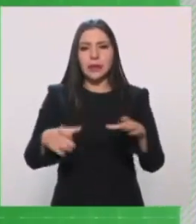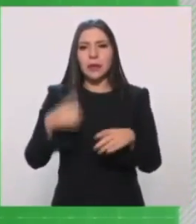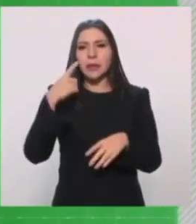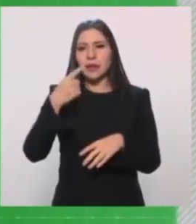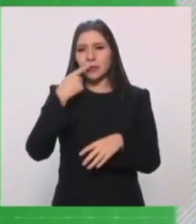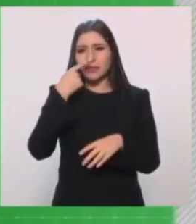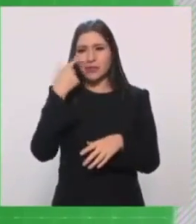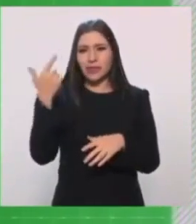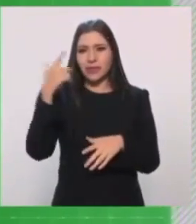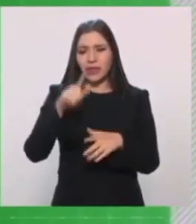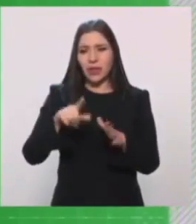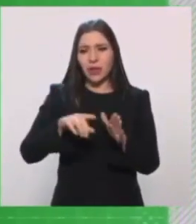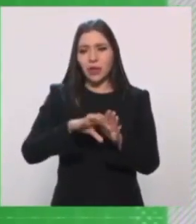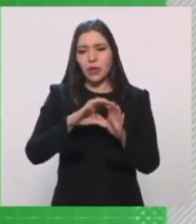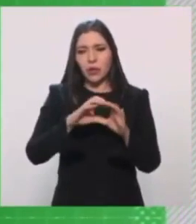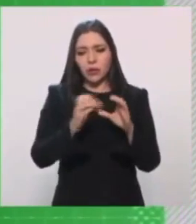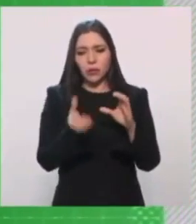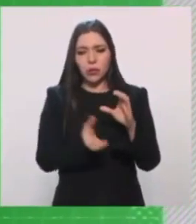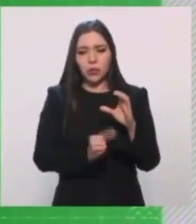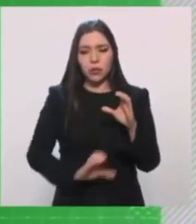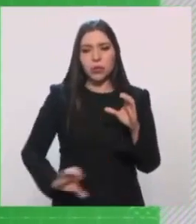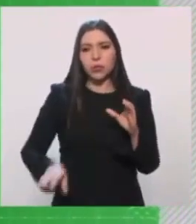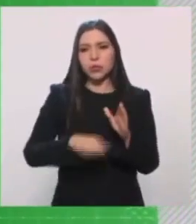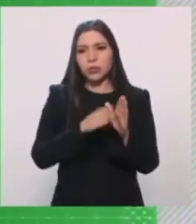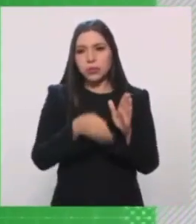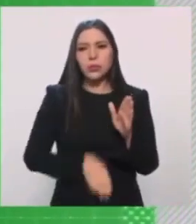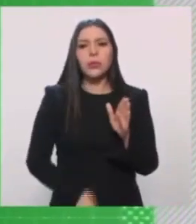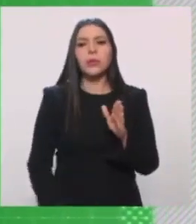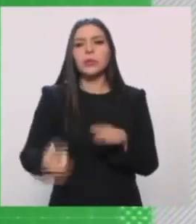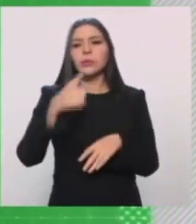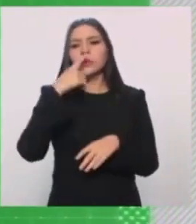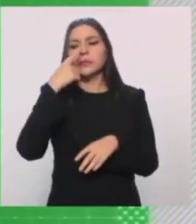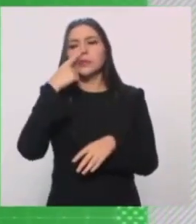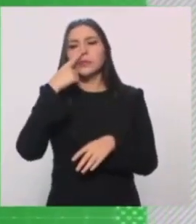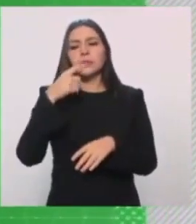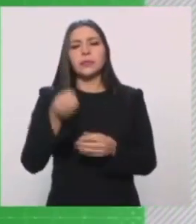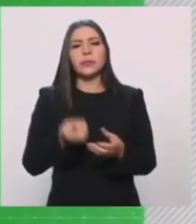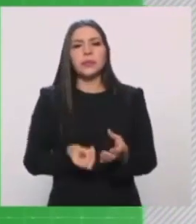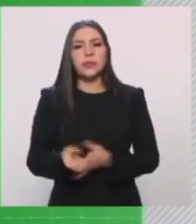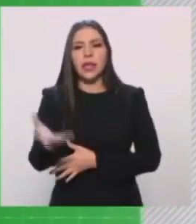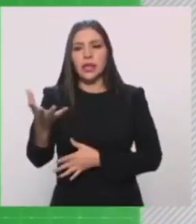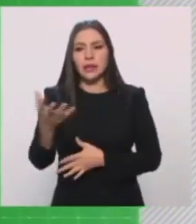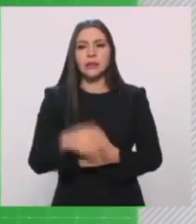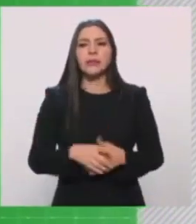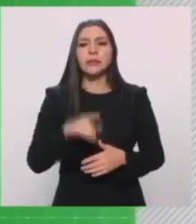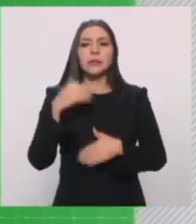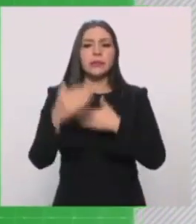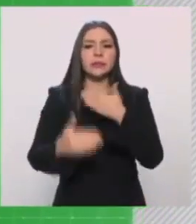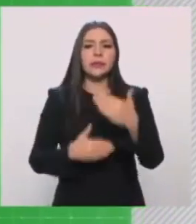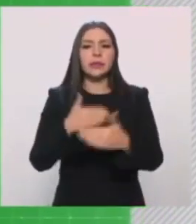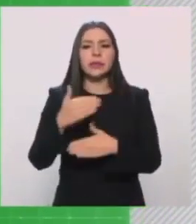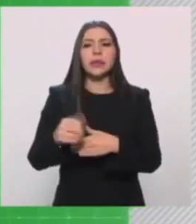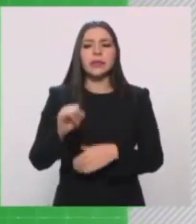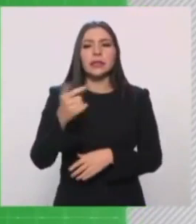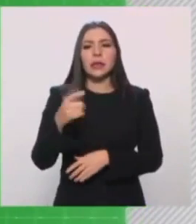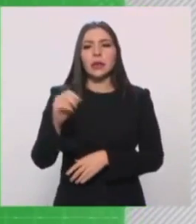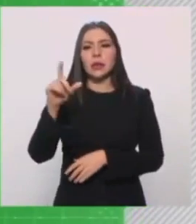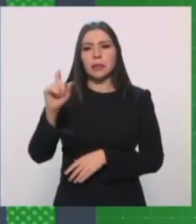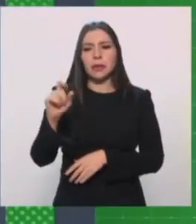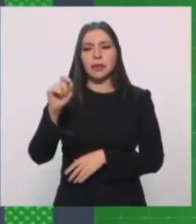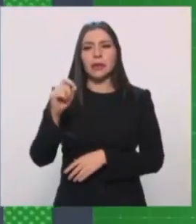del WC. Y finalmente, en el siglo XX, ya es Thomas Crapper, en realidad